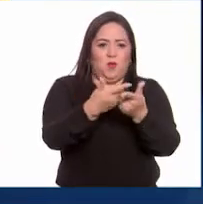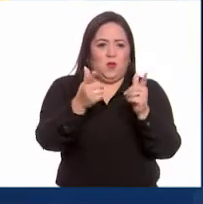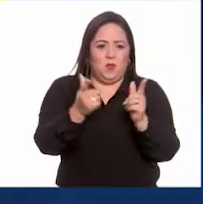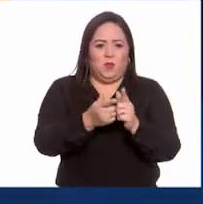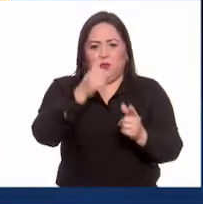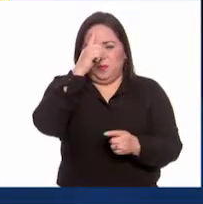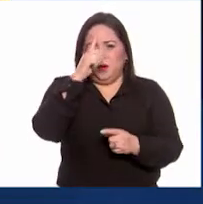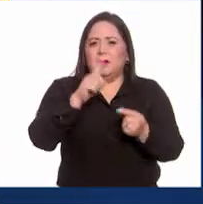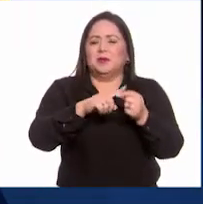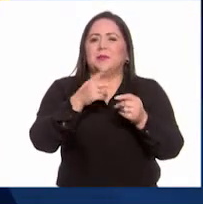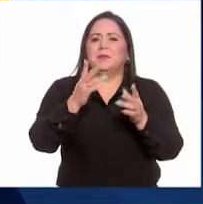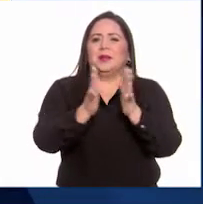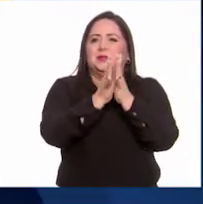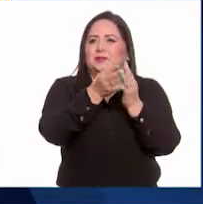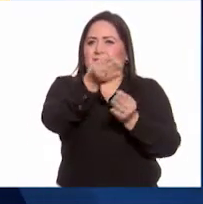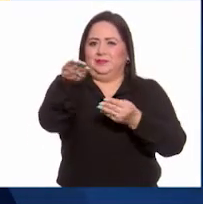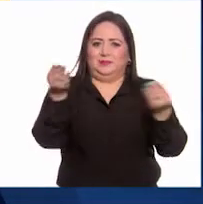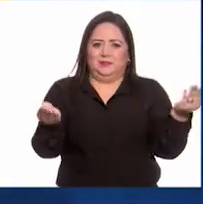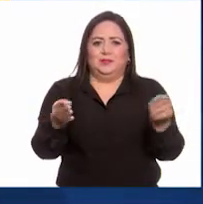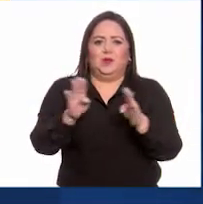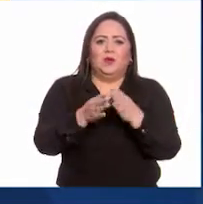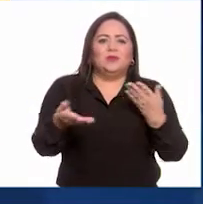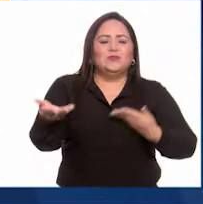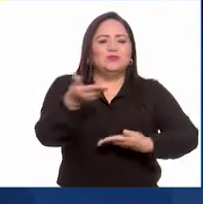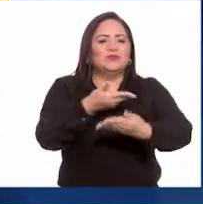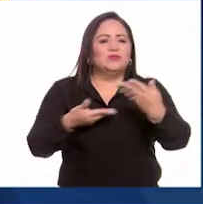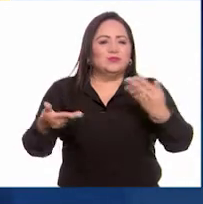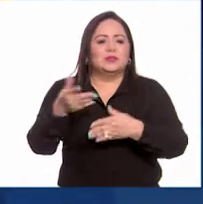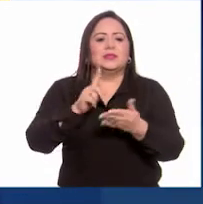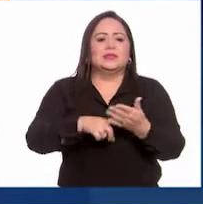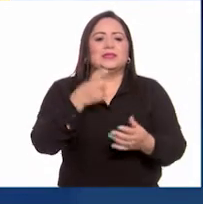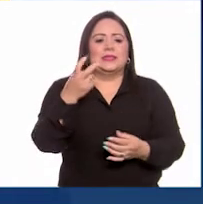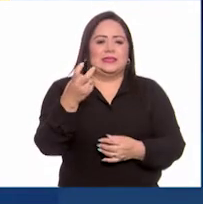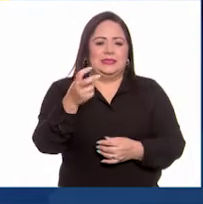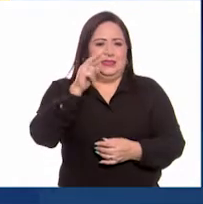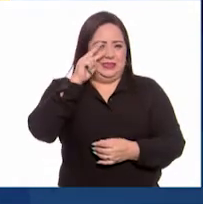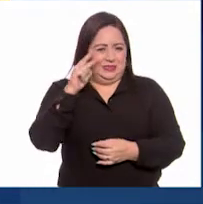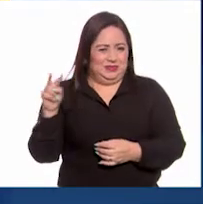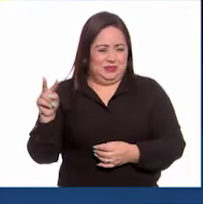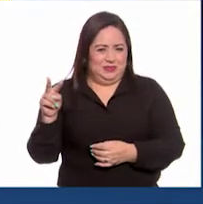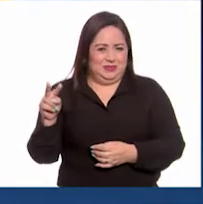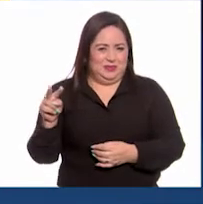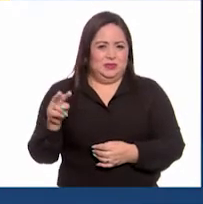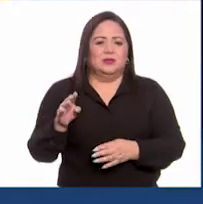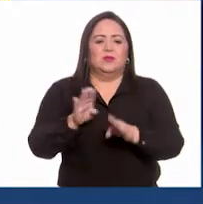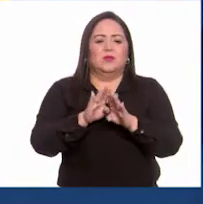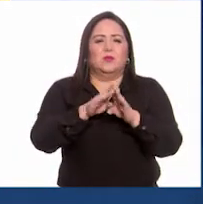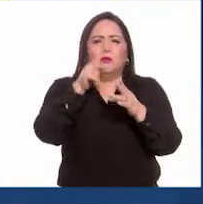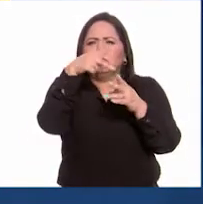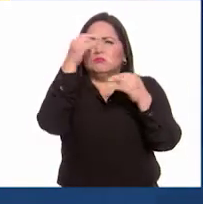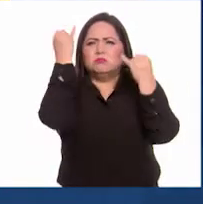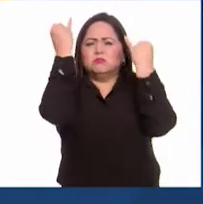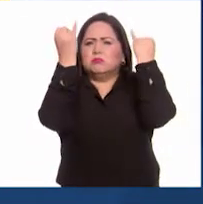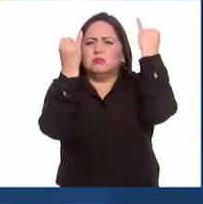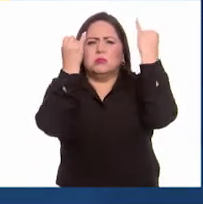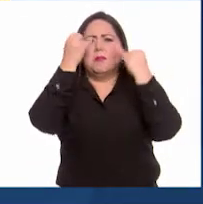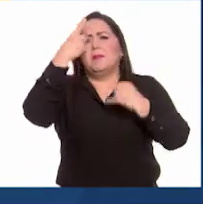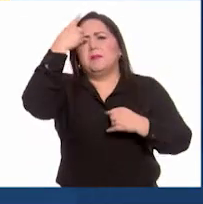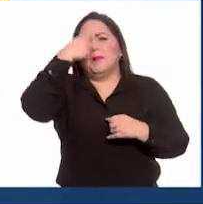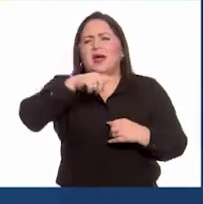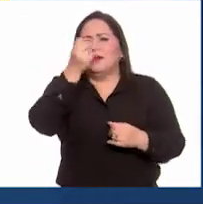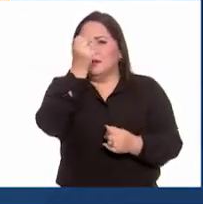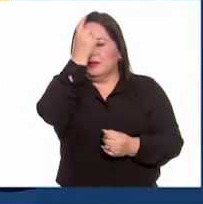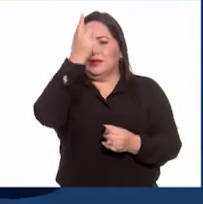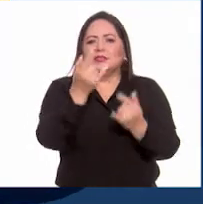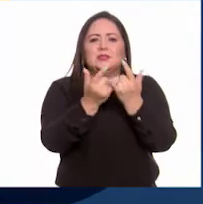a los participantes. El binomio fantástico es una provocación, suscita un acto de imaginación para inventar